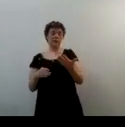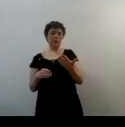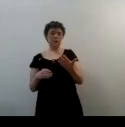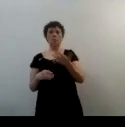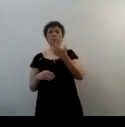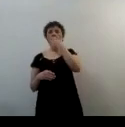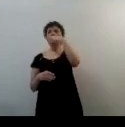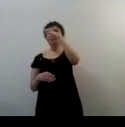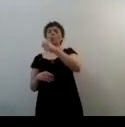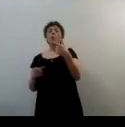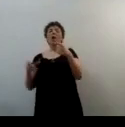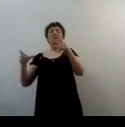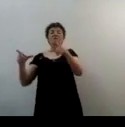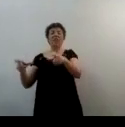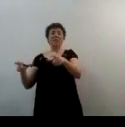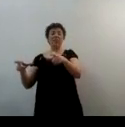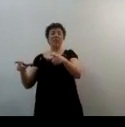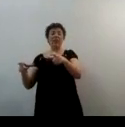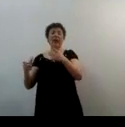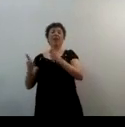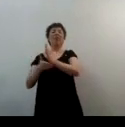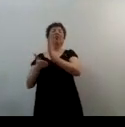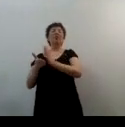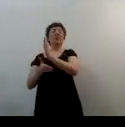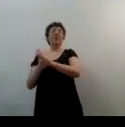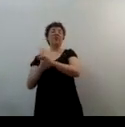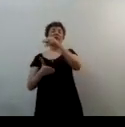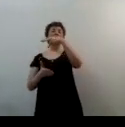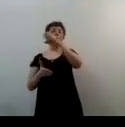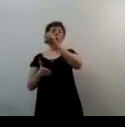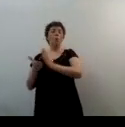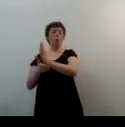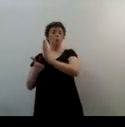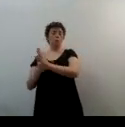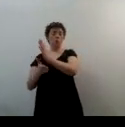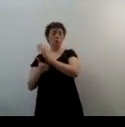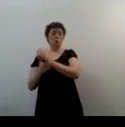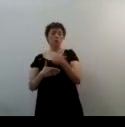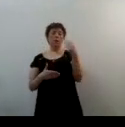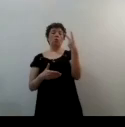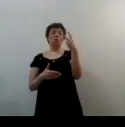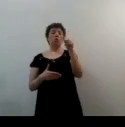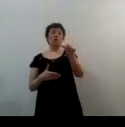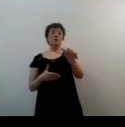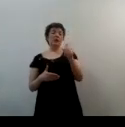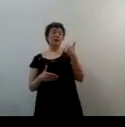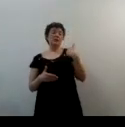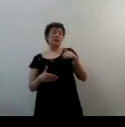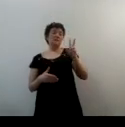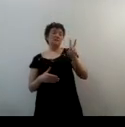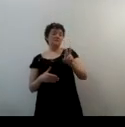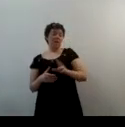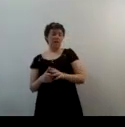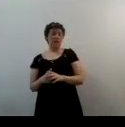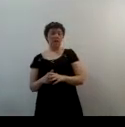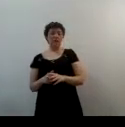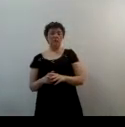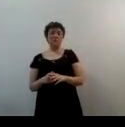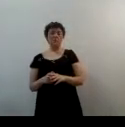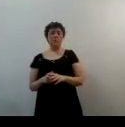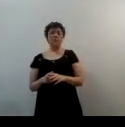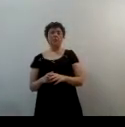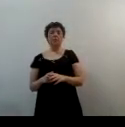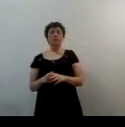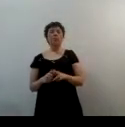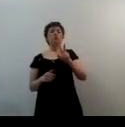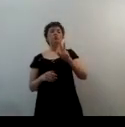bandejita de cinta de lomo y lo normal es que le dé para 2 días, o bueno, depende de con cuánta gente convivas, claro. pero con una o 2 veces a